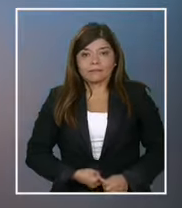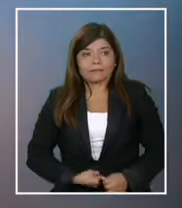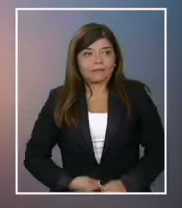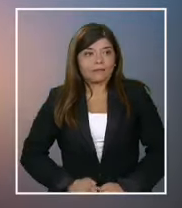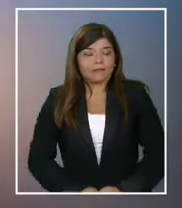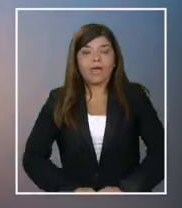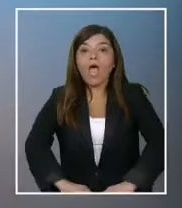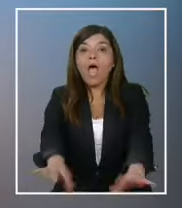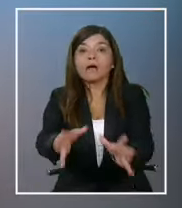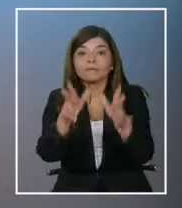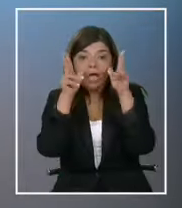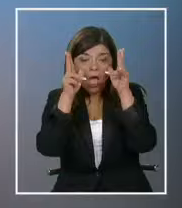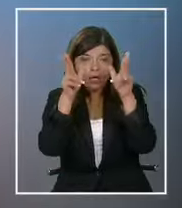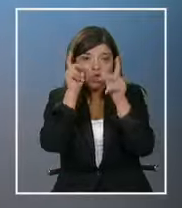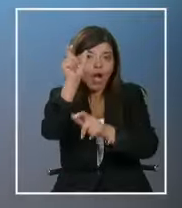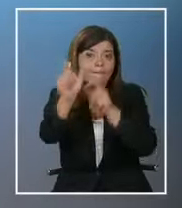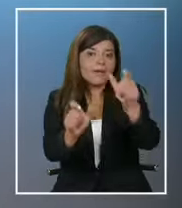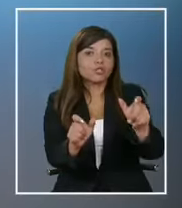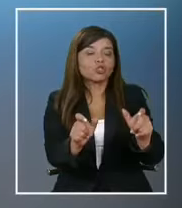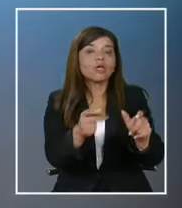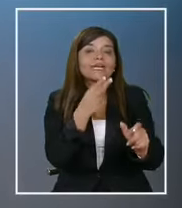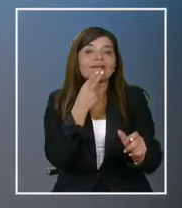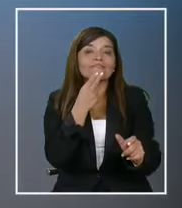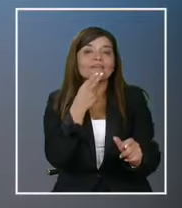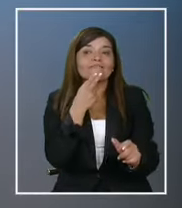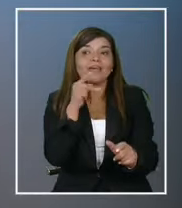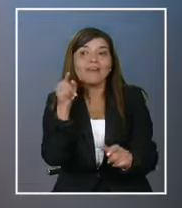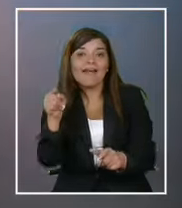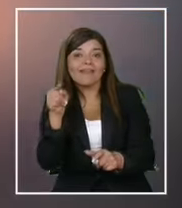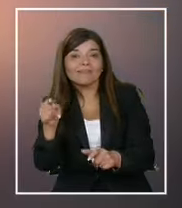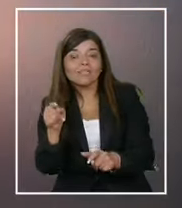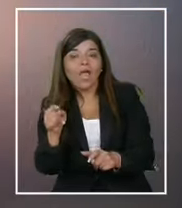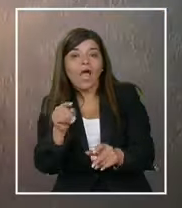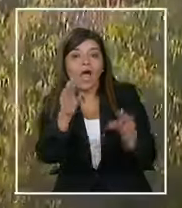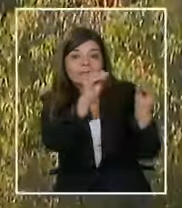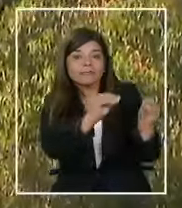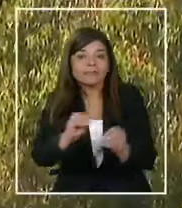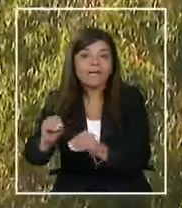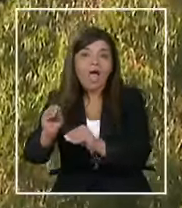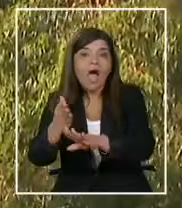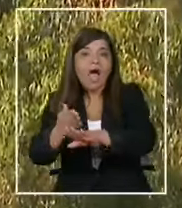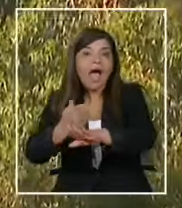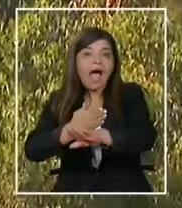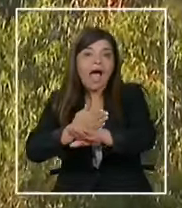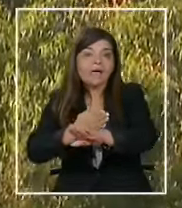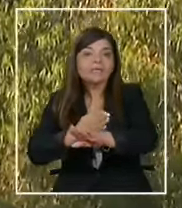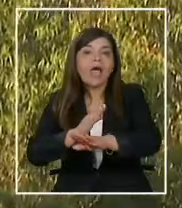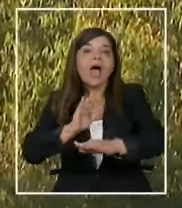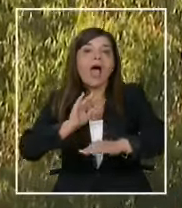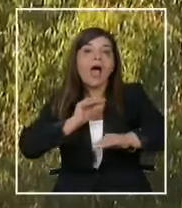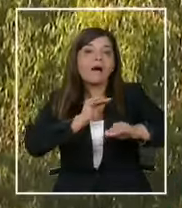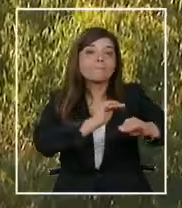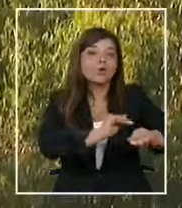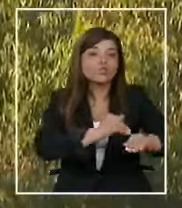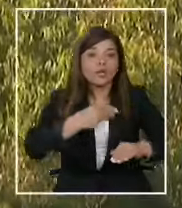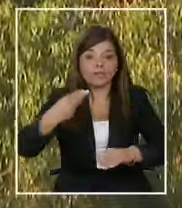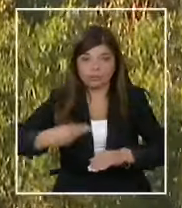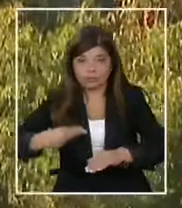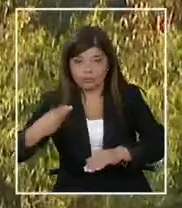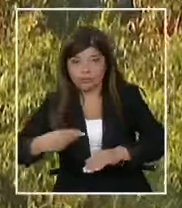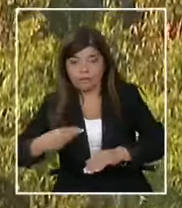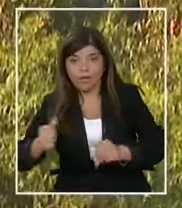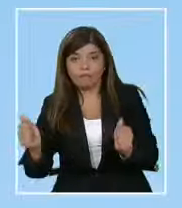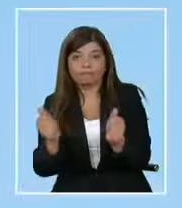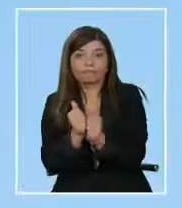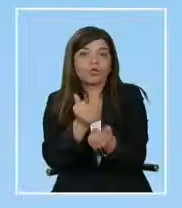Ahí escuchábamos las impresiones de los habitantes, los mauchos, que tuvieron que realizar esta evacuación preventiva acá con el apoyo de la municipalidad. También hablamos junto al